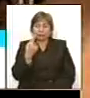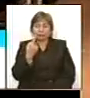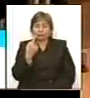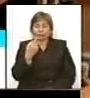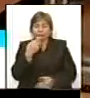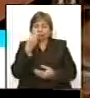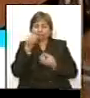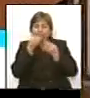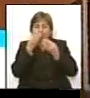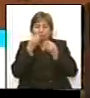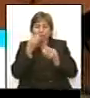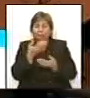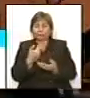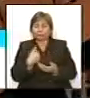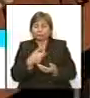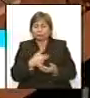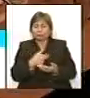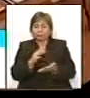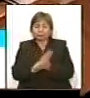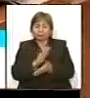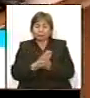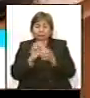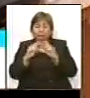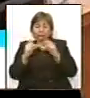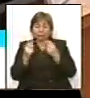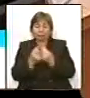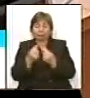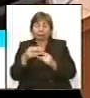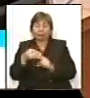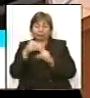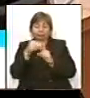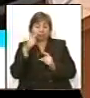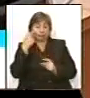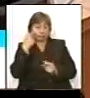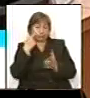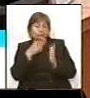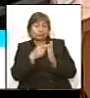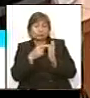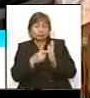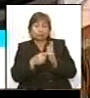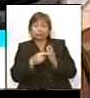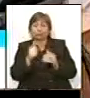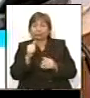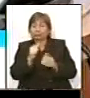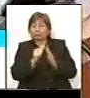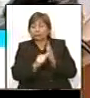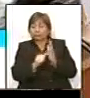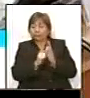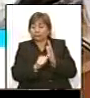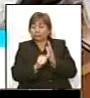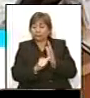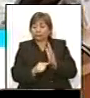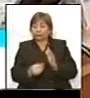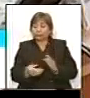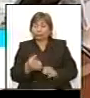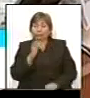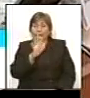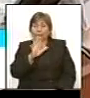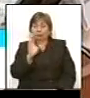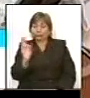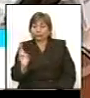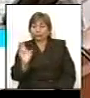un comentario. Nosotros como equipo especial también identificamos que los artículos que prevé el artículo 57,